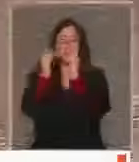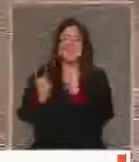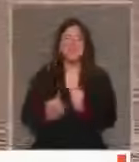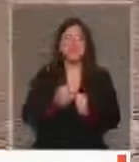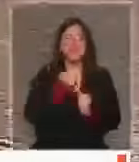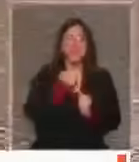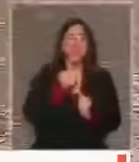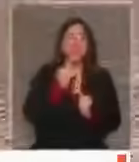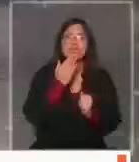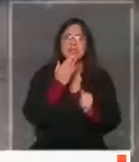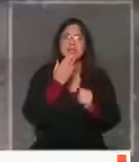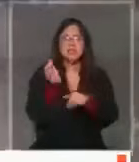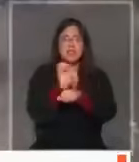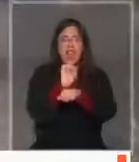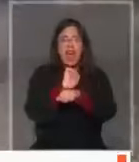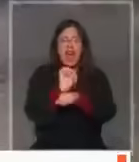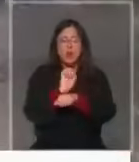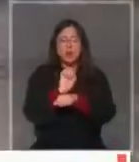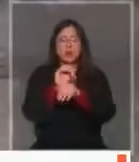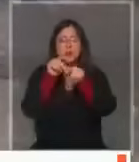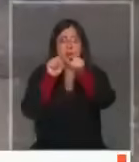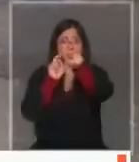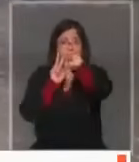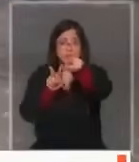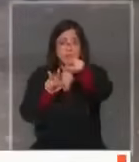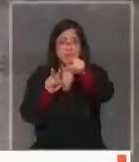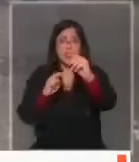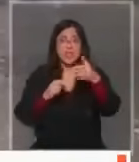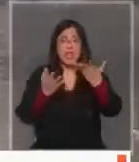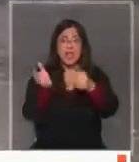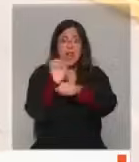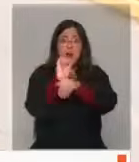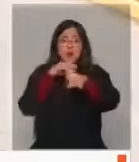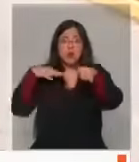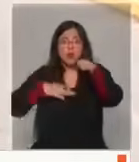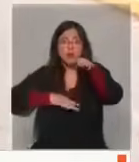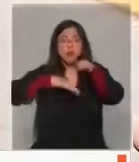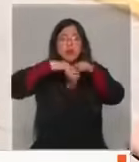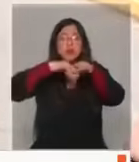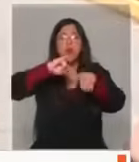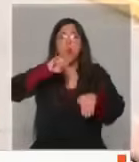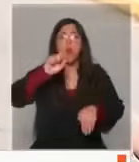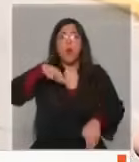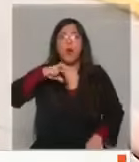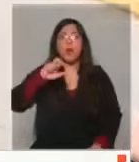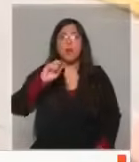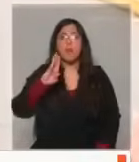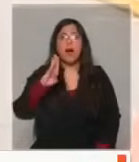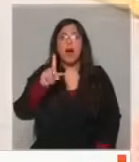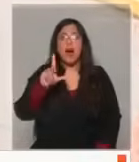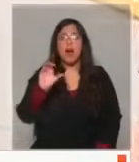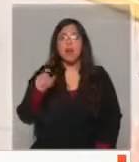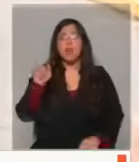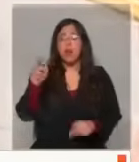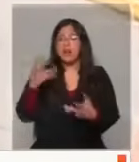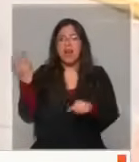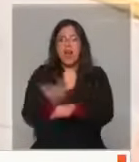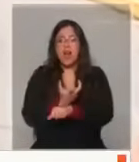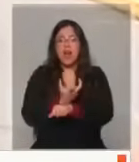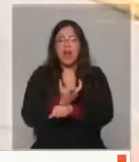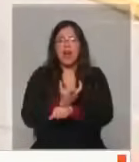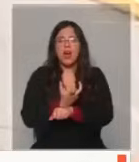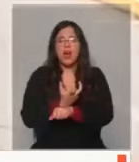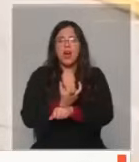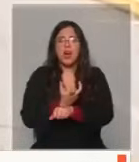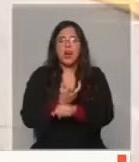afectados, también autos. Ese mismo auto bajo el agua es de Juan Pablo. Tengo los dos autos dañados, estoy reparando yo mismo. La